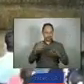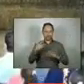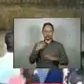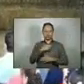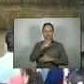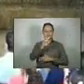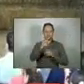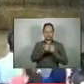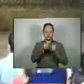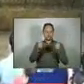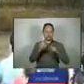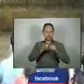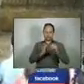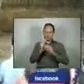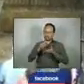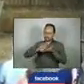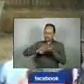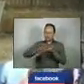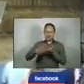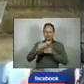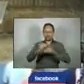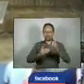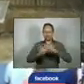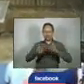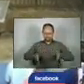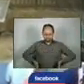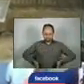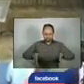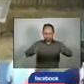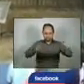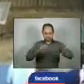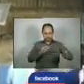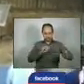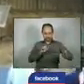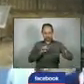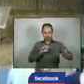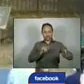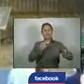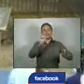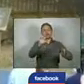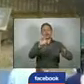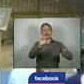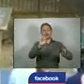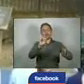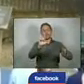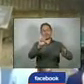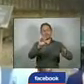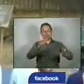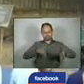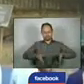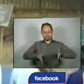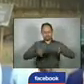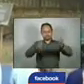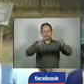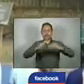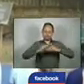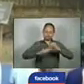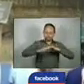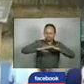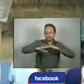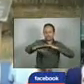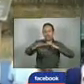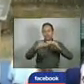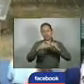4 millones de dólares en pavimentar el tramo del cacerío del Mozote, es el cacerío del Tomiro, la ruta del Mozote es el cacerío